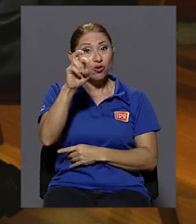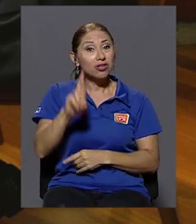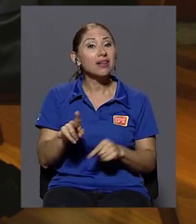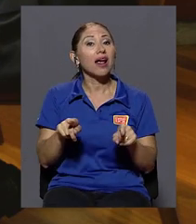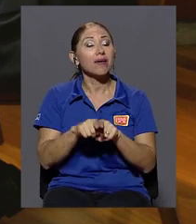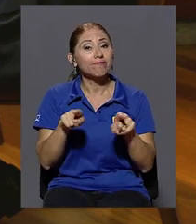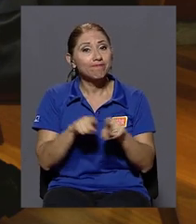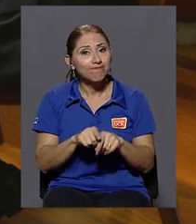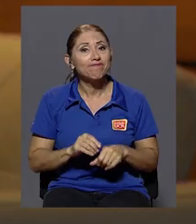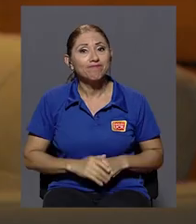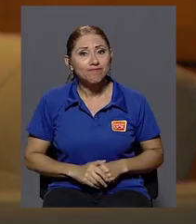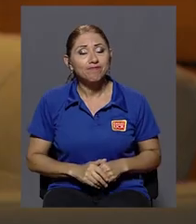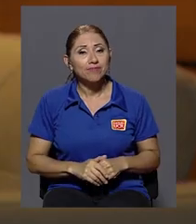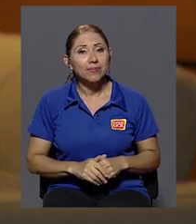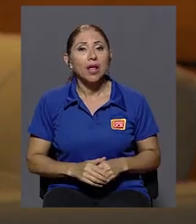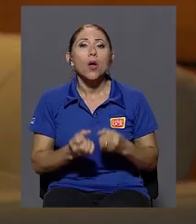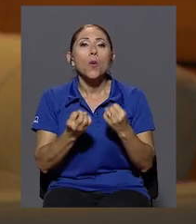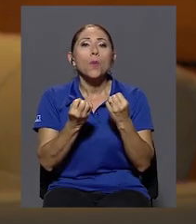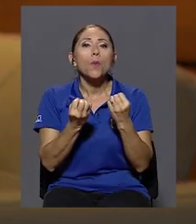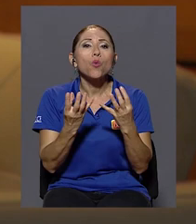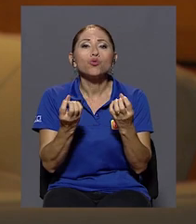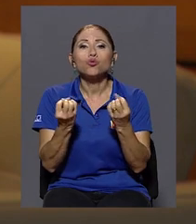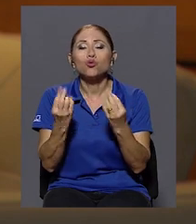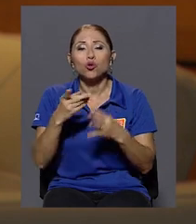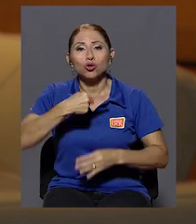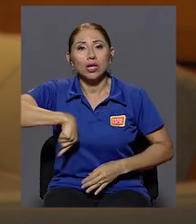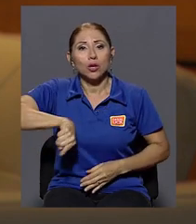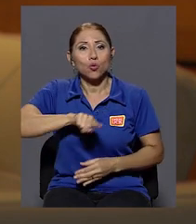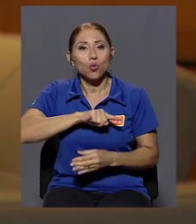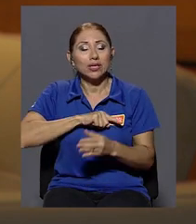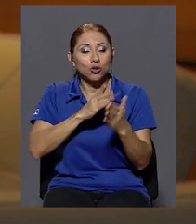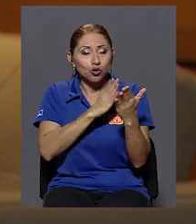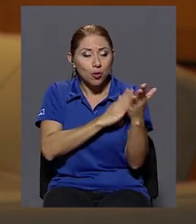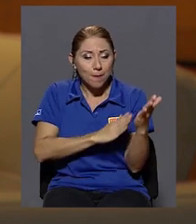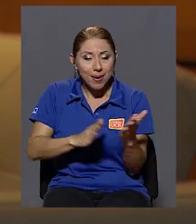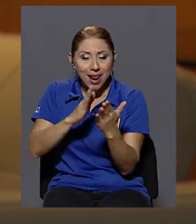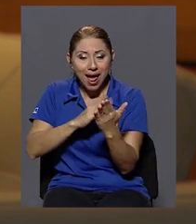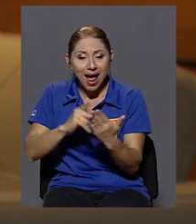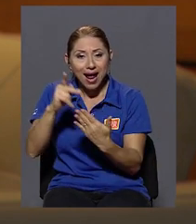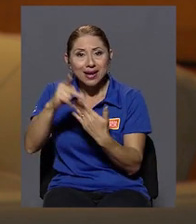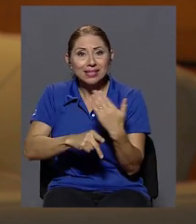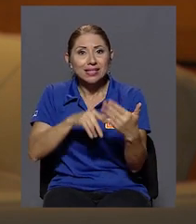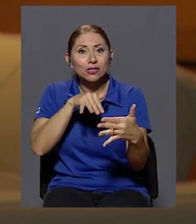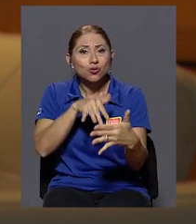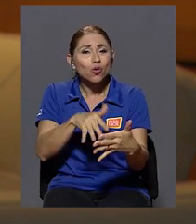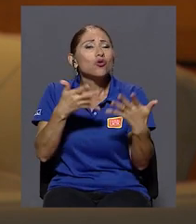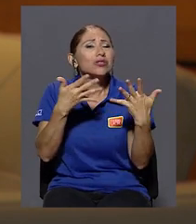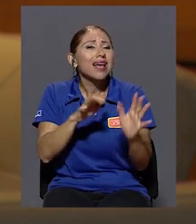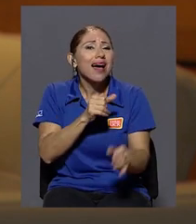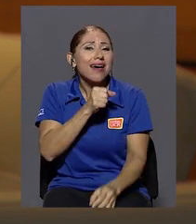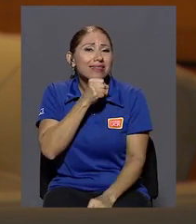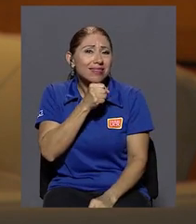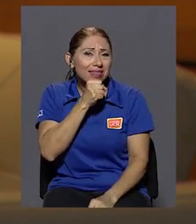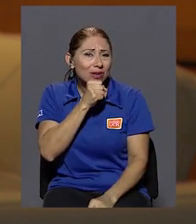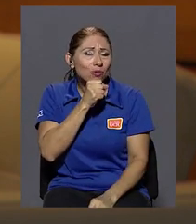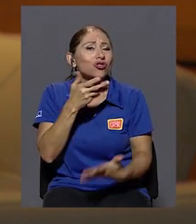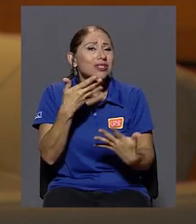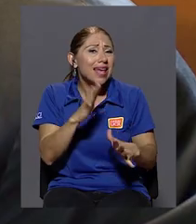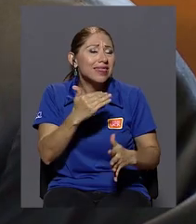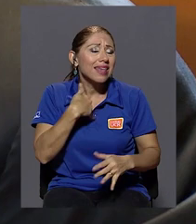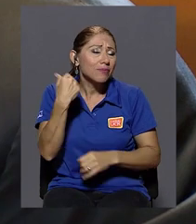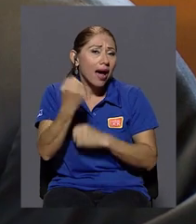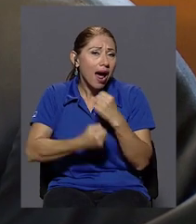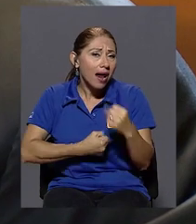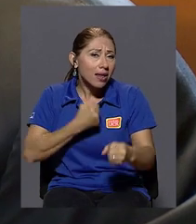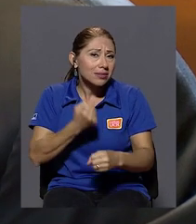que decirlo, no escapa de eso. Y es que muchos de nuestros planes de estudio son ya antiguos, o sea, tienen